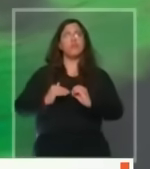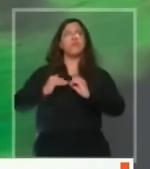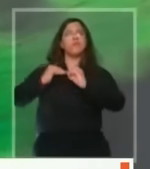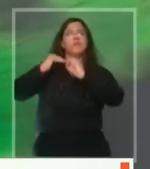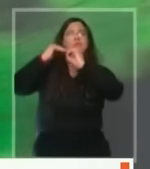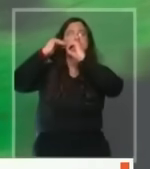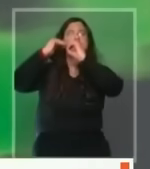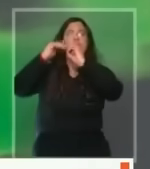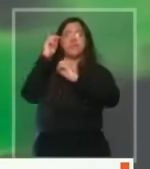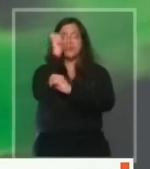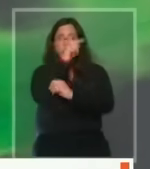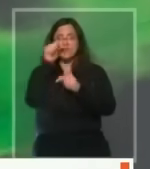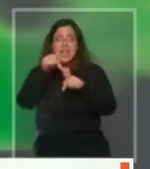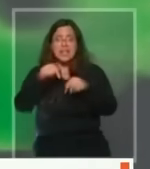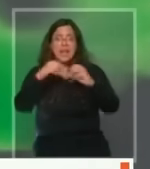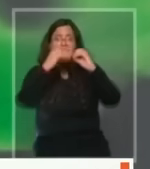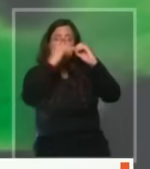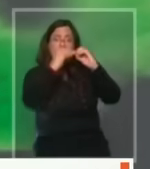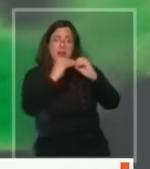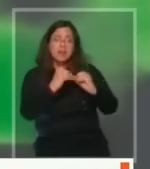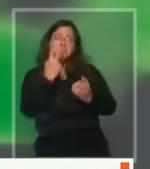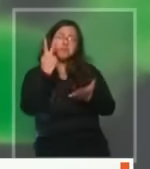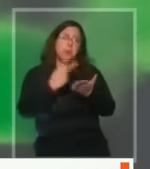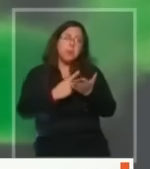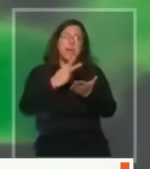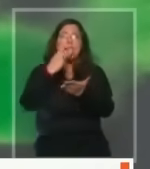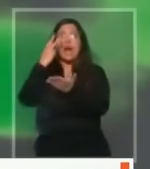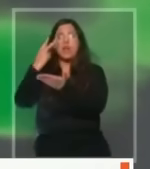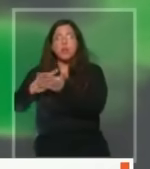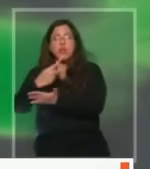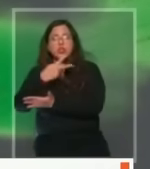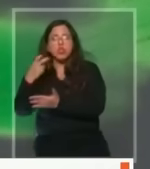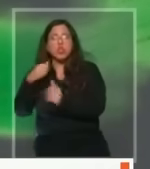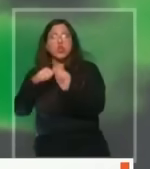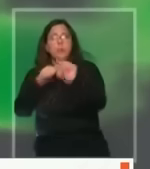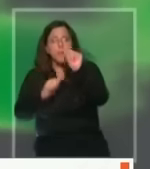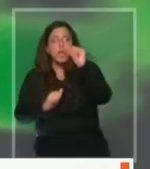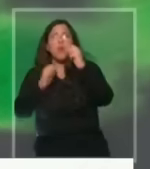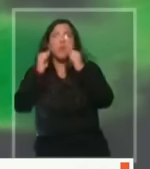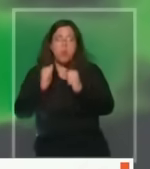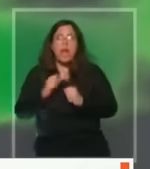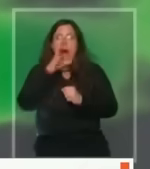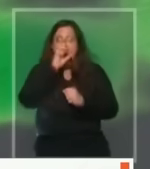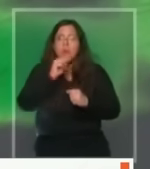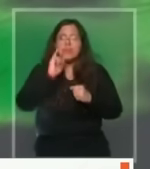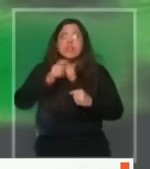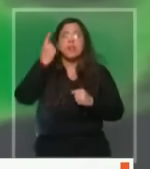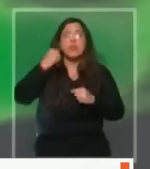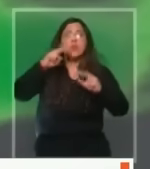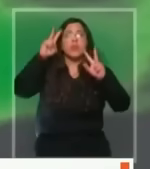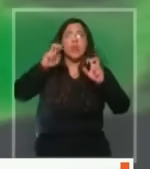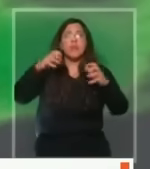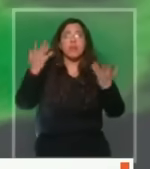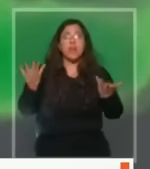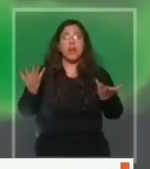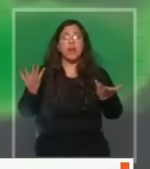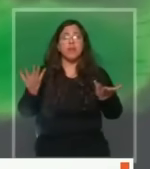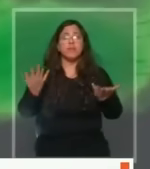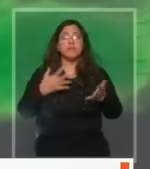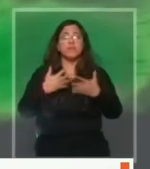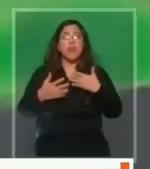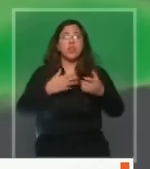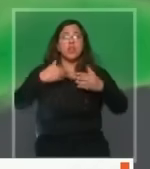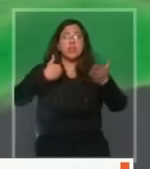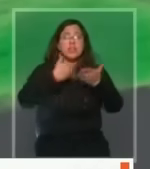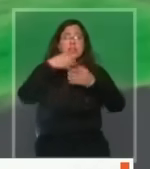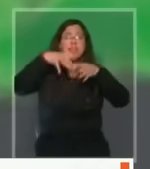complicado. Este, la isotermia cero, viene entre los 2.000 y 2.200 metros, que es mucho más aguantable. Por lo tanto, los pulsos importantes que se esperan principalmente en